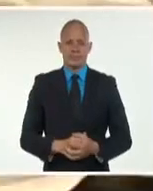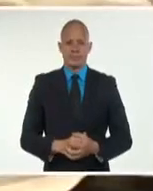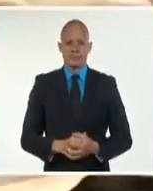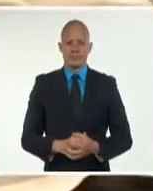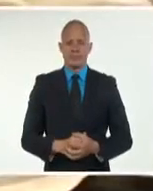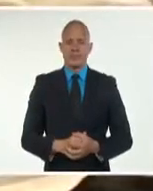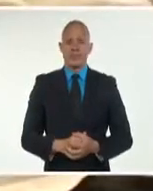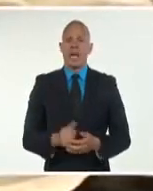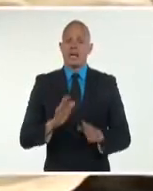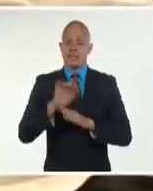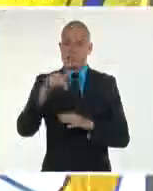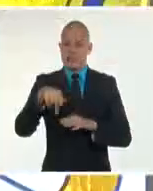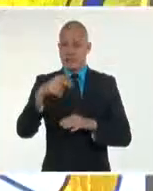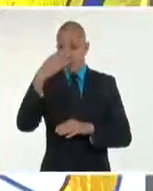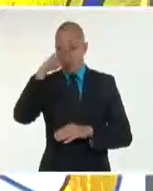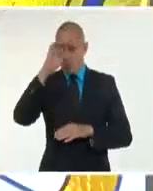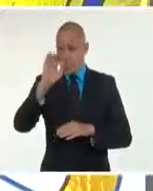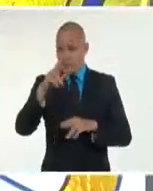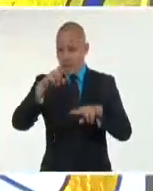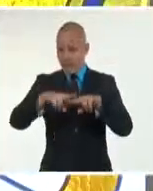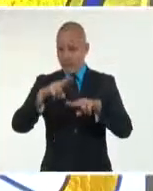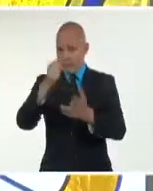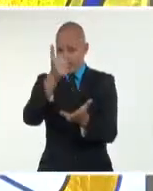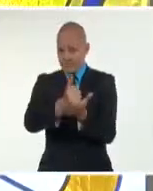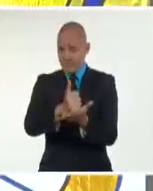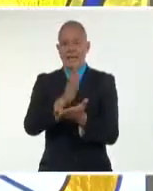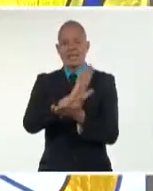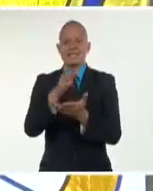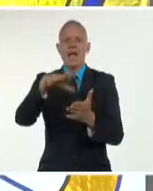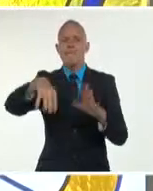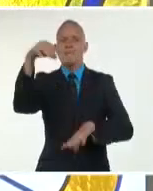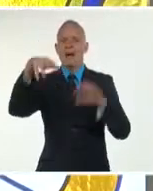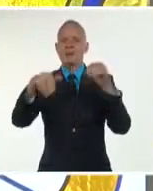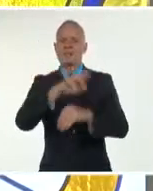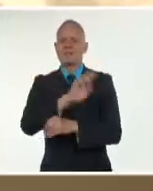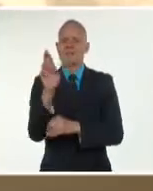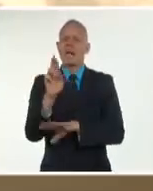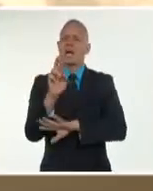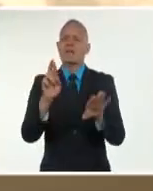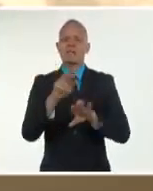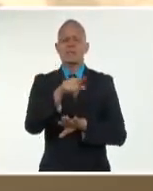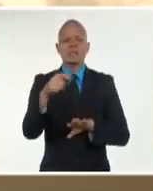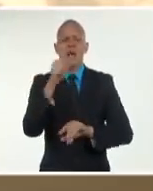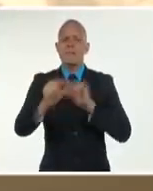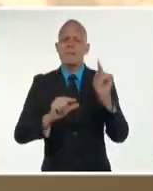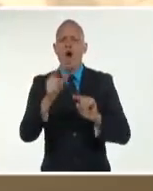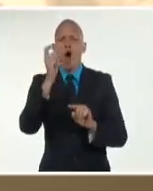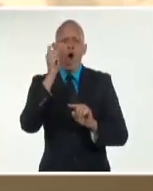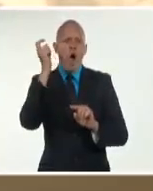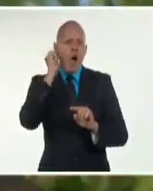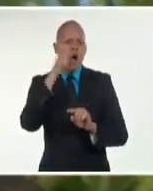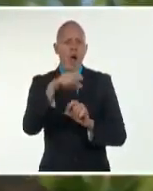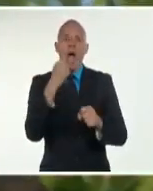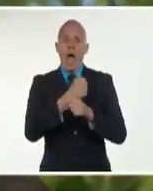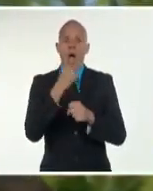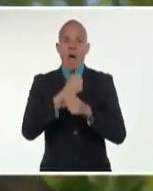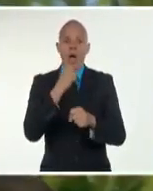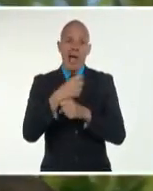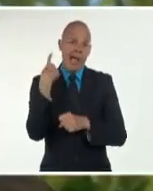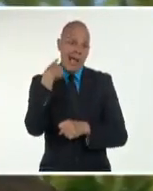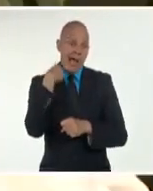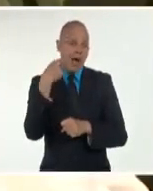El Palacio de la Revolución devino este viernes escenario para el reconocimiento a un grupo de mujeres y hombres que luego de intensos años de entrega y trabajo en la dirección